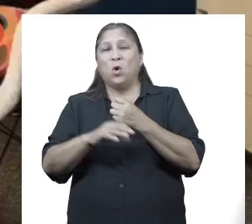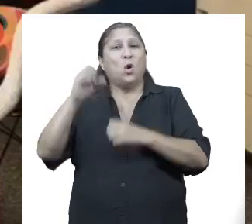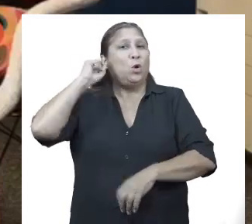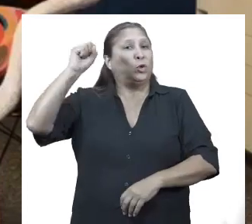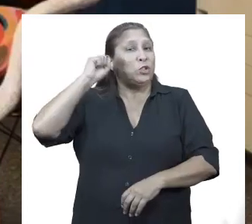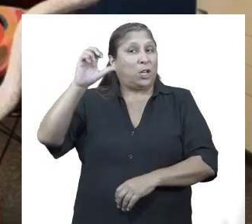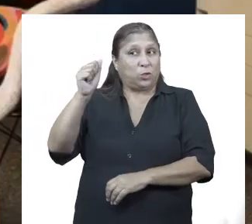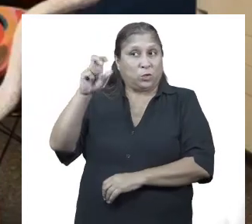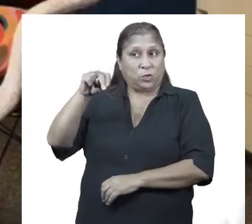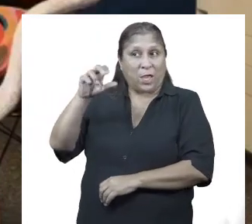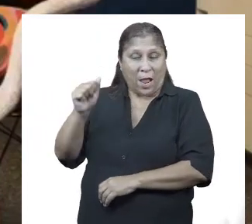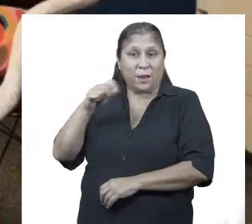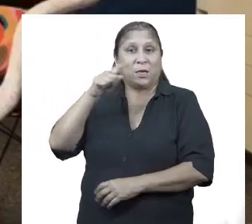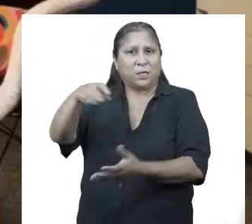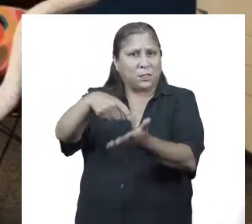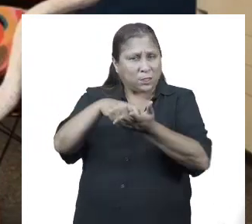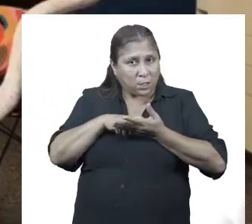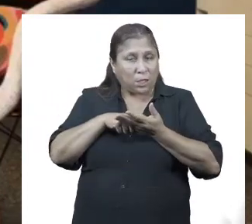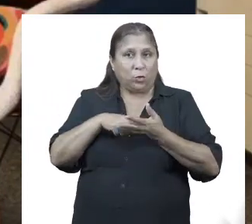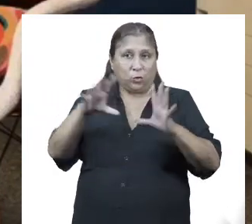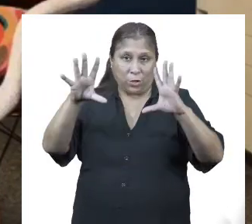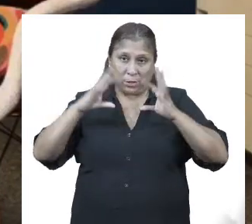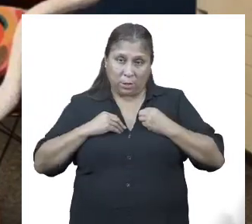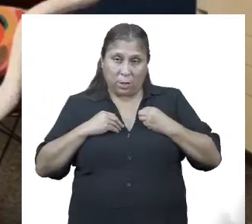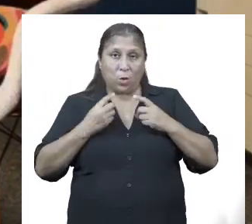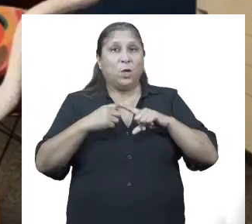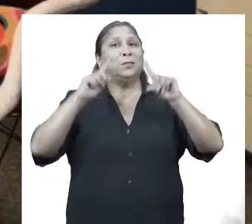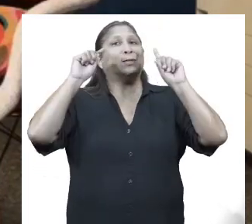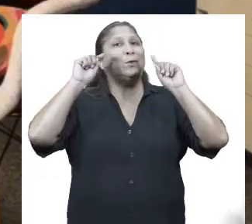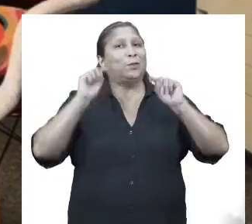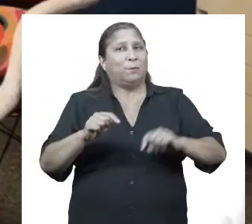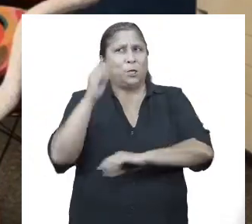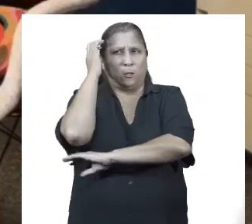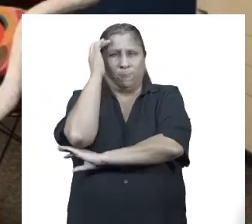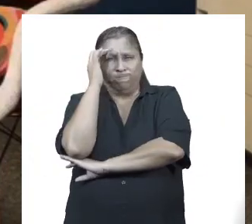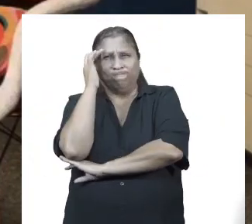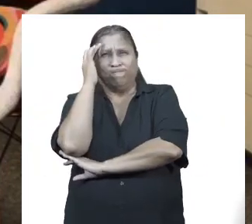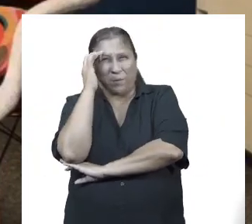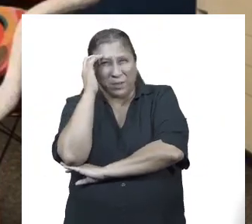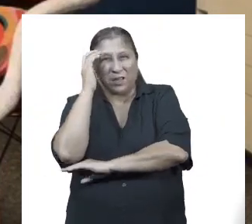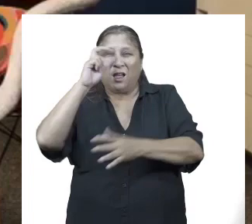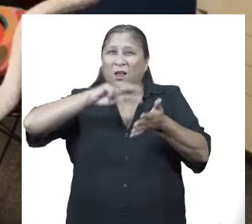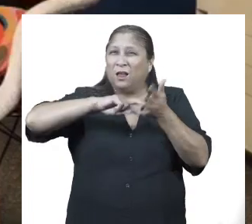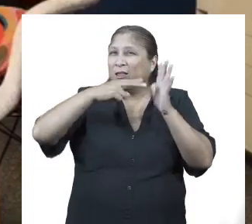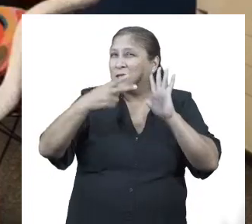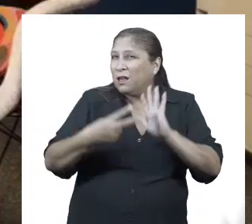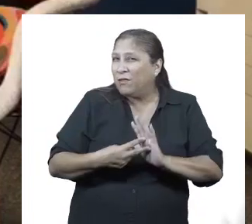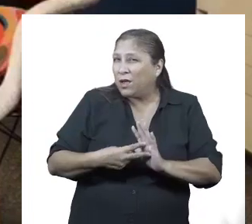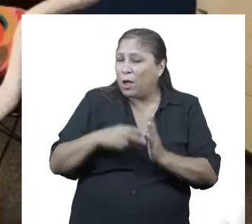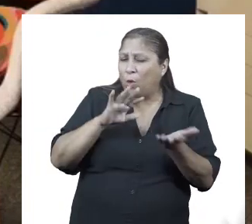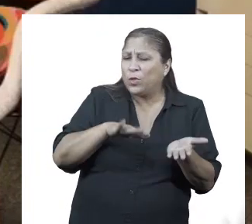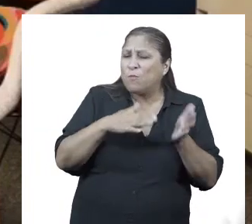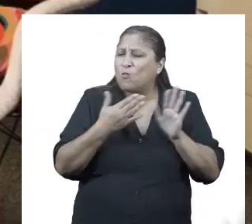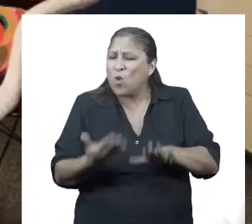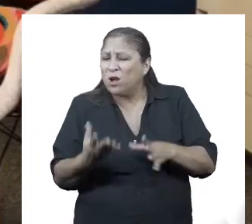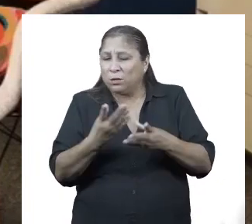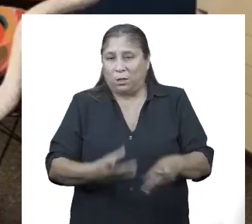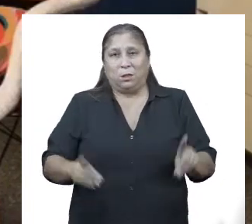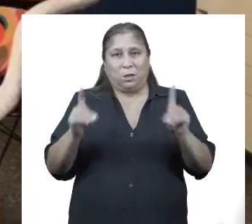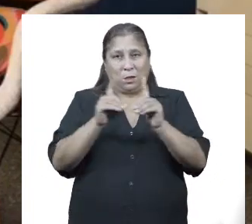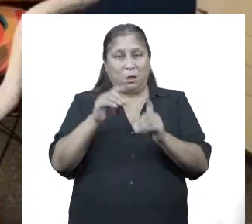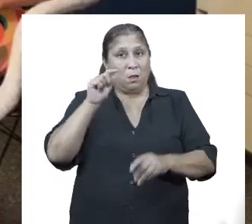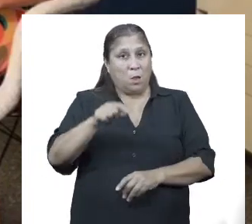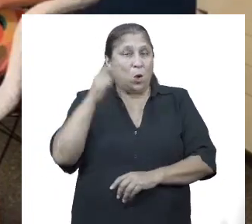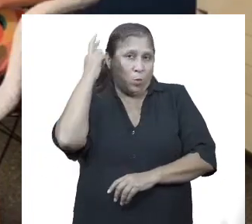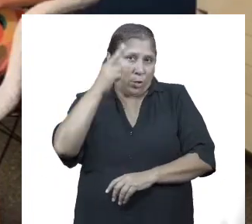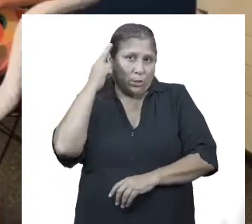fundamentales de Ana Estrada, que ella está exigiendo sean reconocidos, sino también de repensar el concepto y el fenómeno de la muerte en condiciones dignas. Por eso